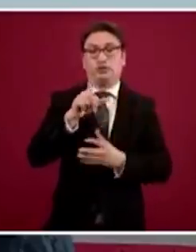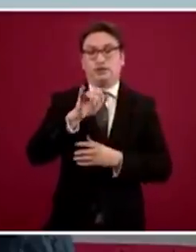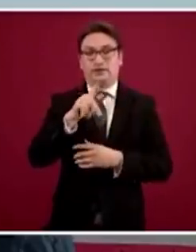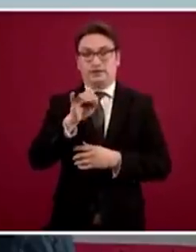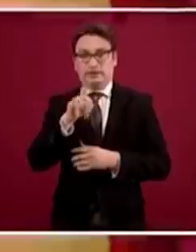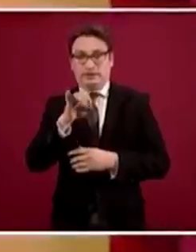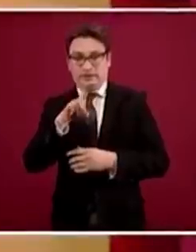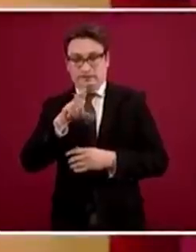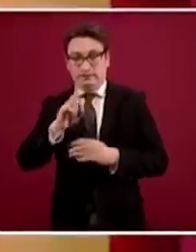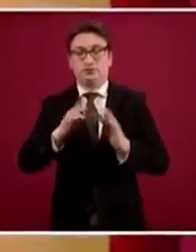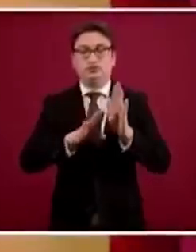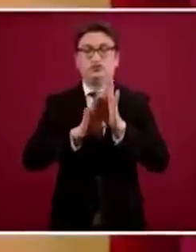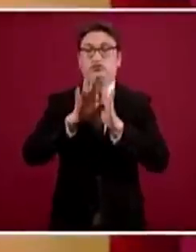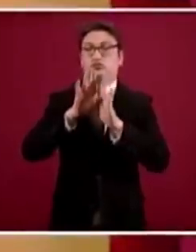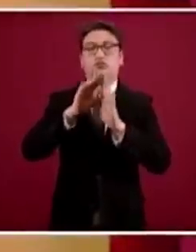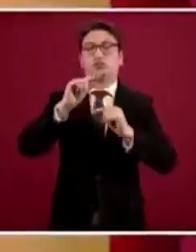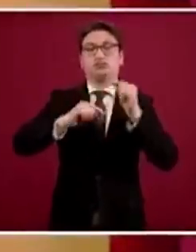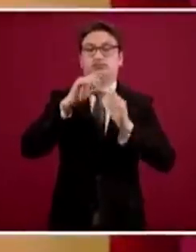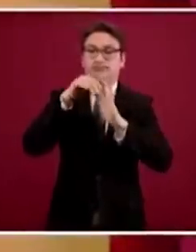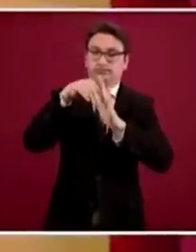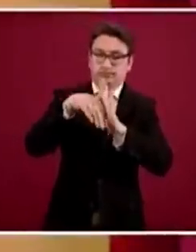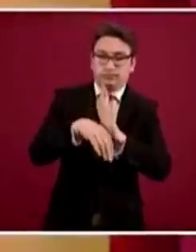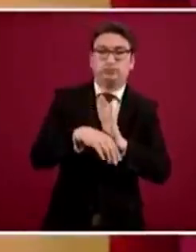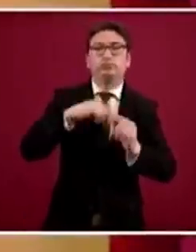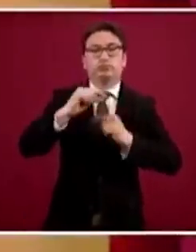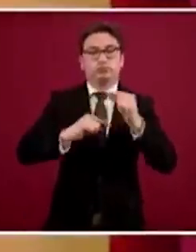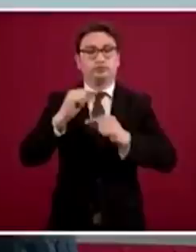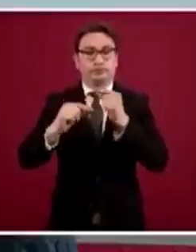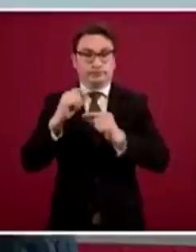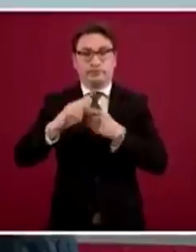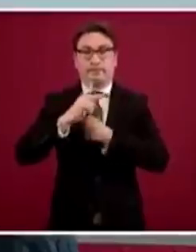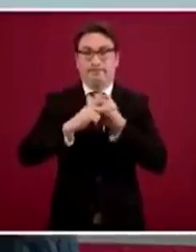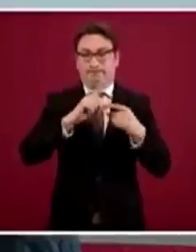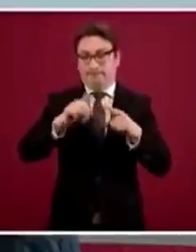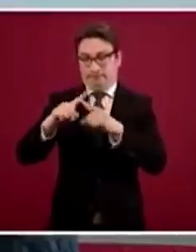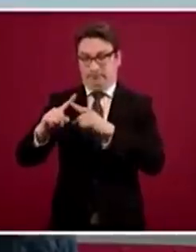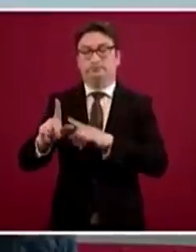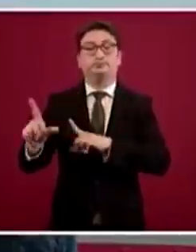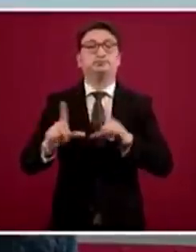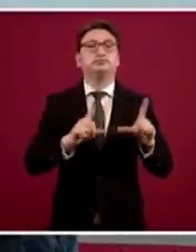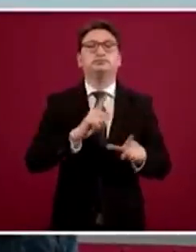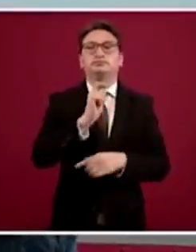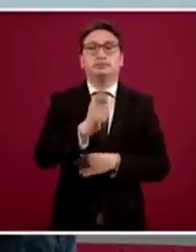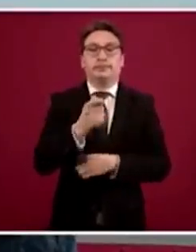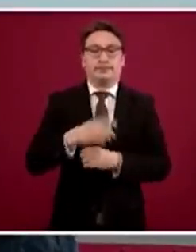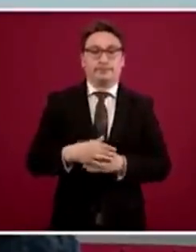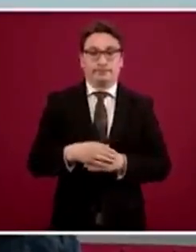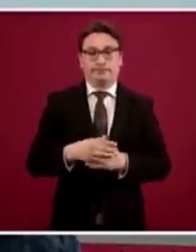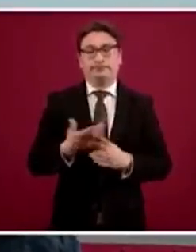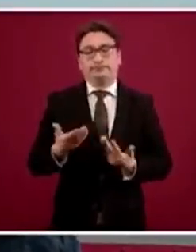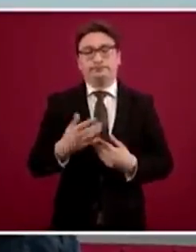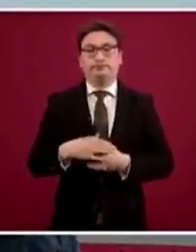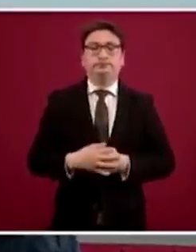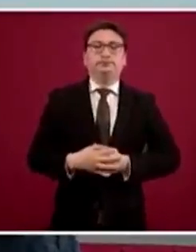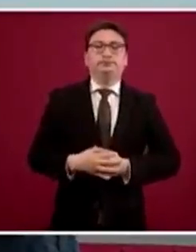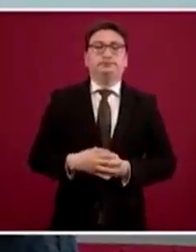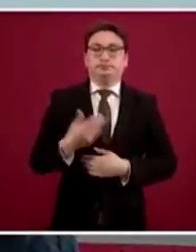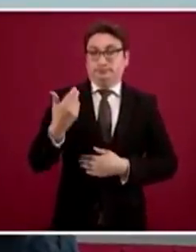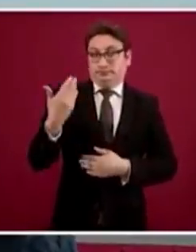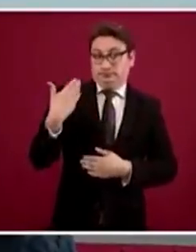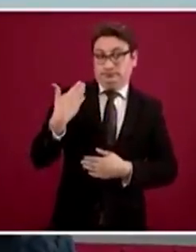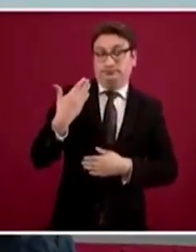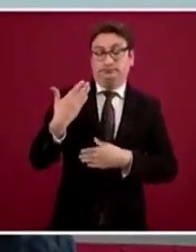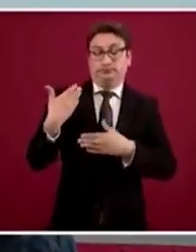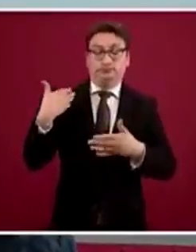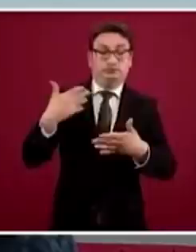ascendiendo en los distintos países la siguiente de lo que ocurre en las últimas 14